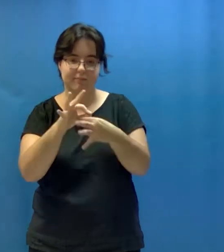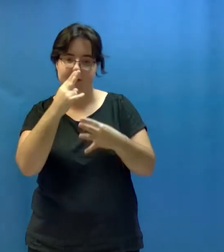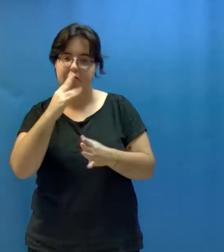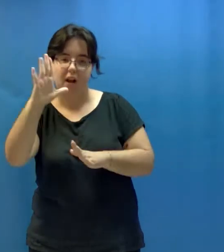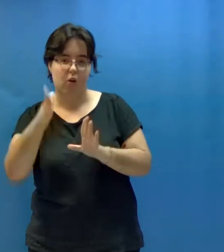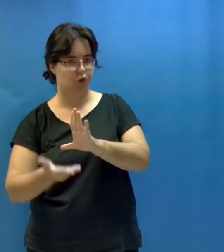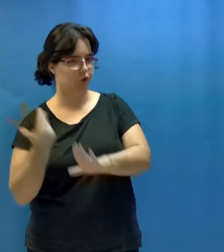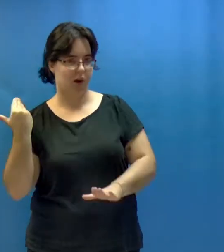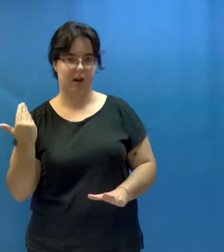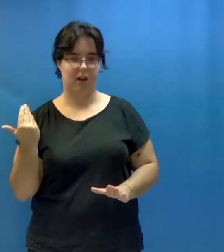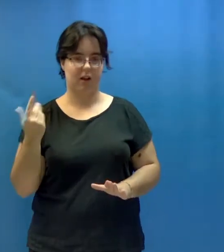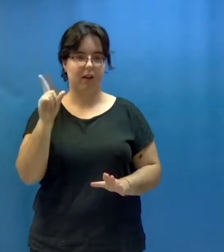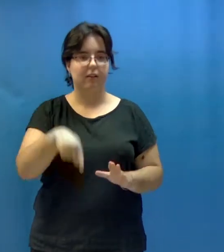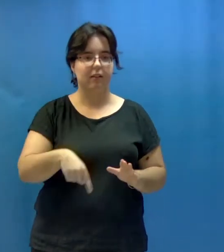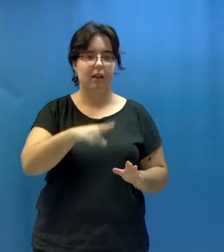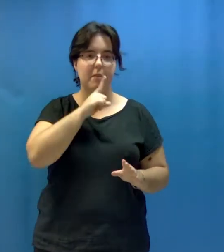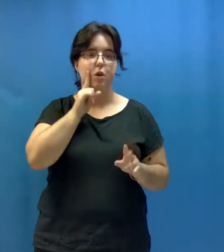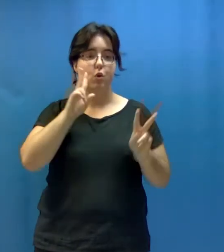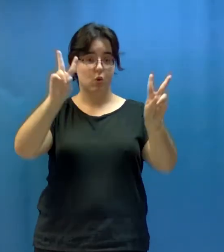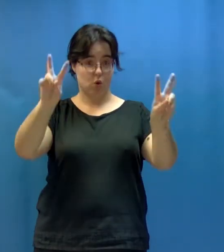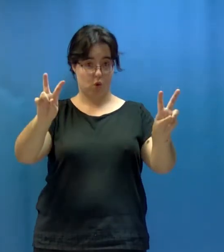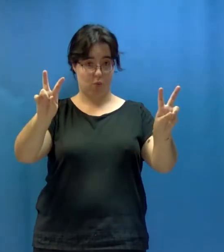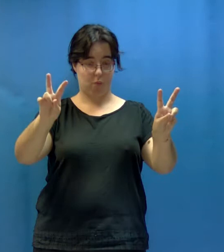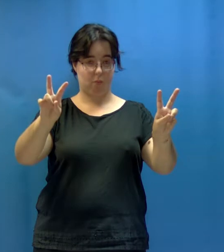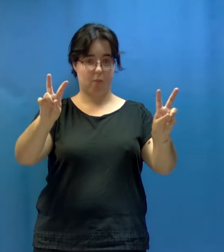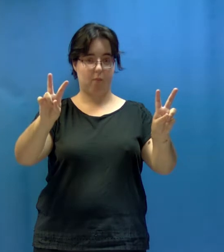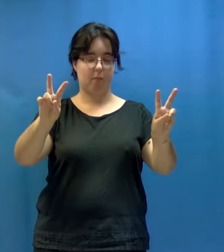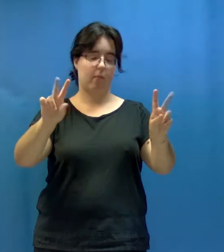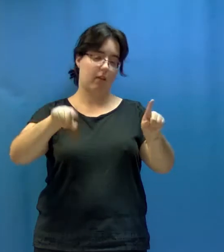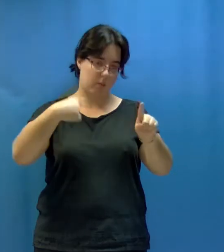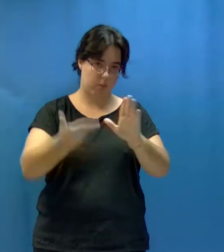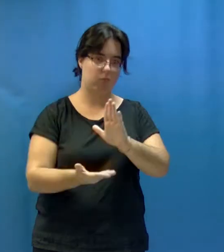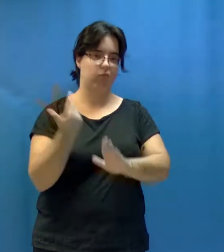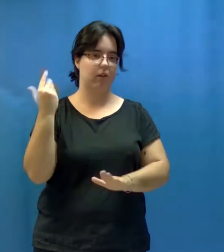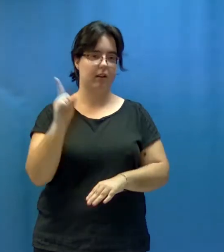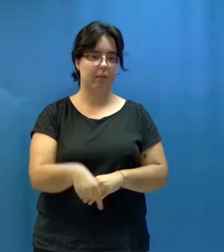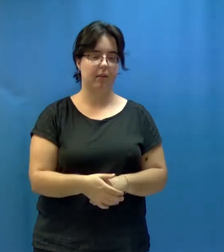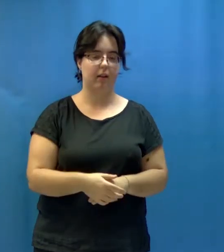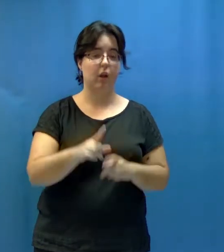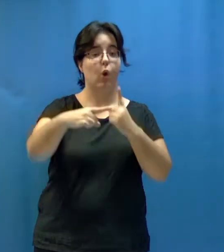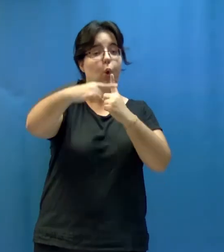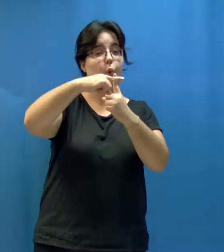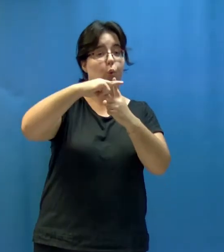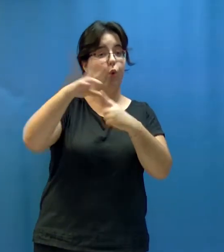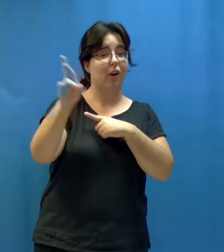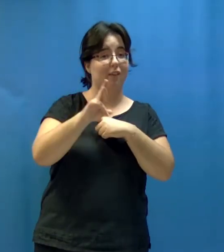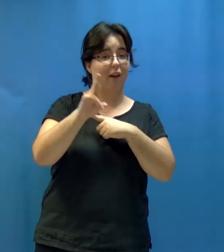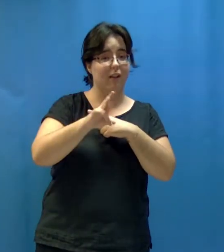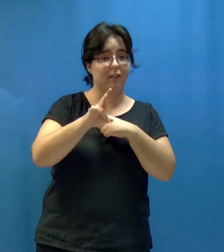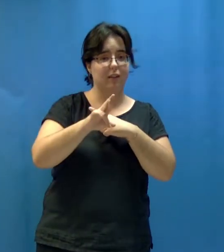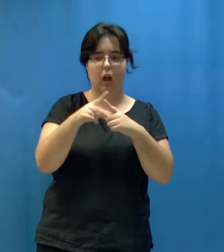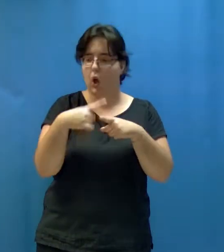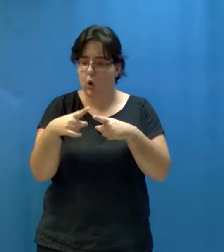una inscripción con esta nueva dedicatoria, que después también se quitó. A la Cruz del Ribalta se eliminó, por tanto, cualquier